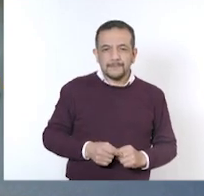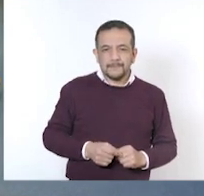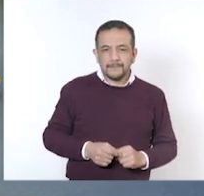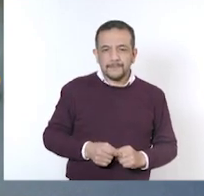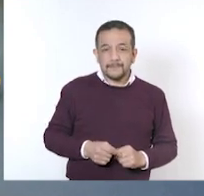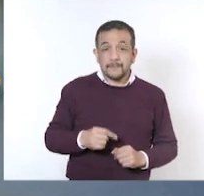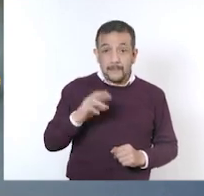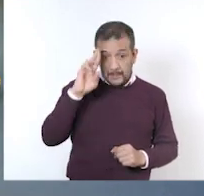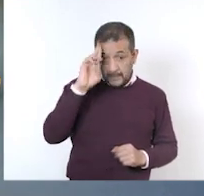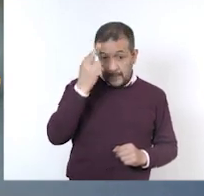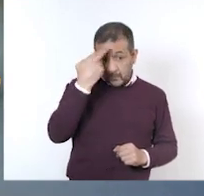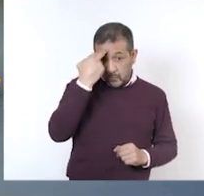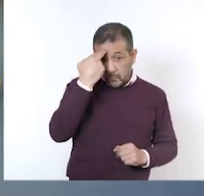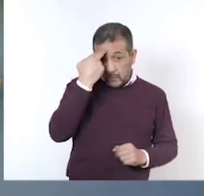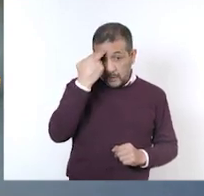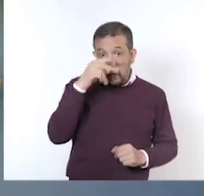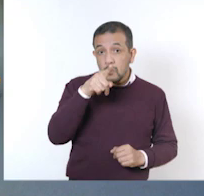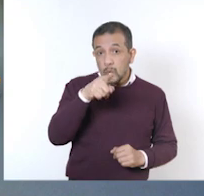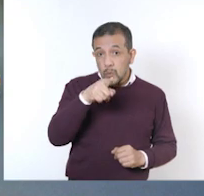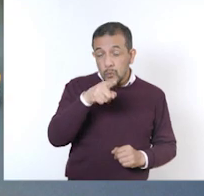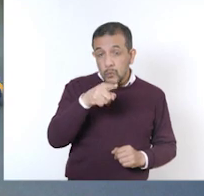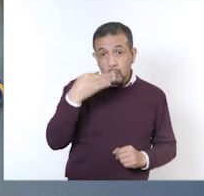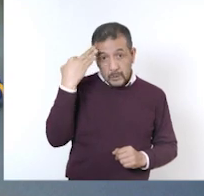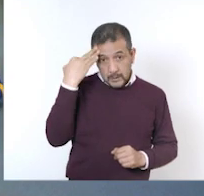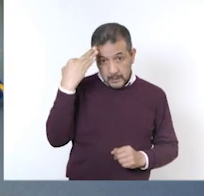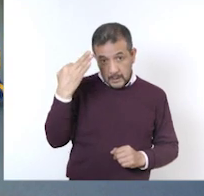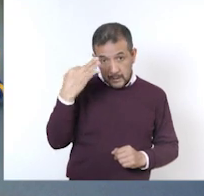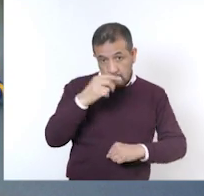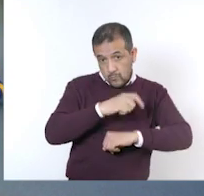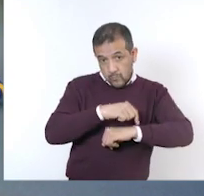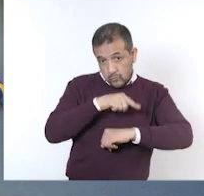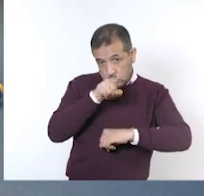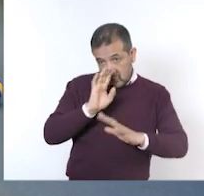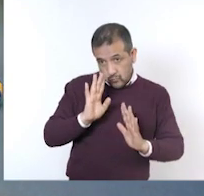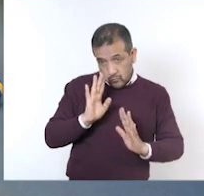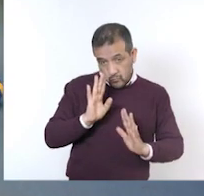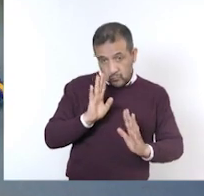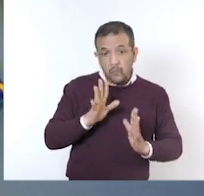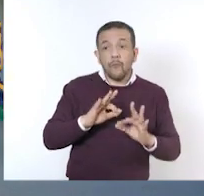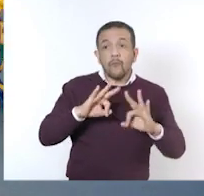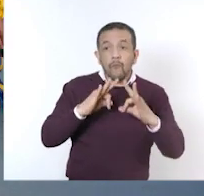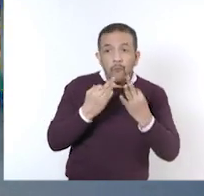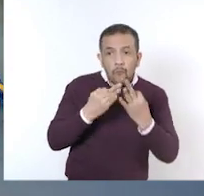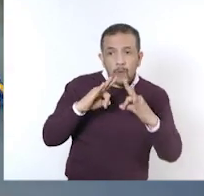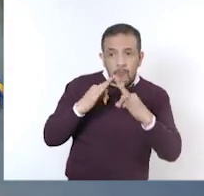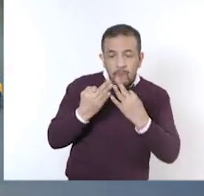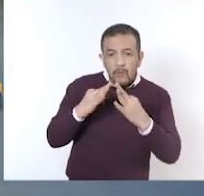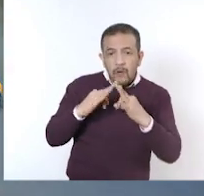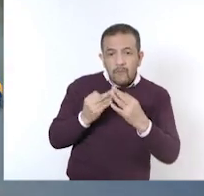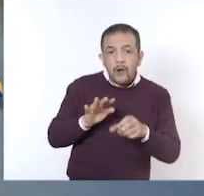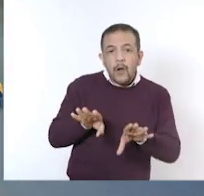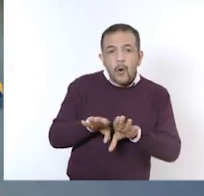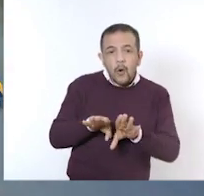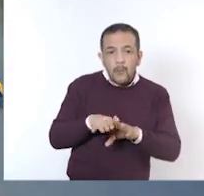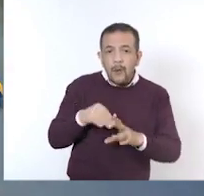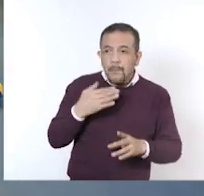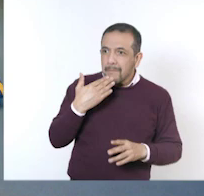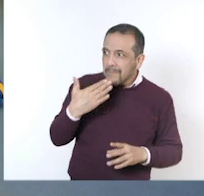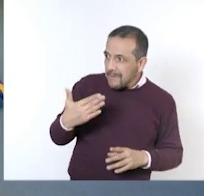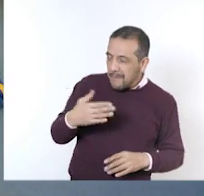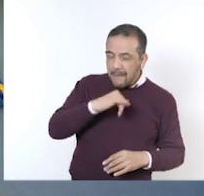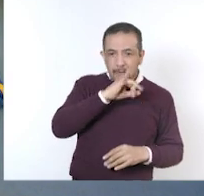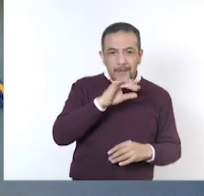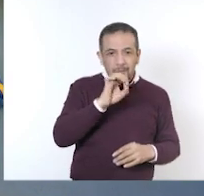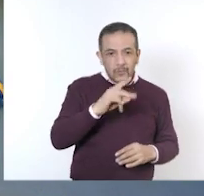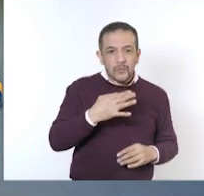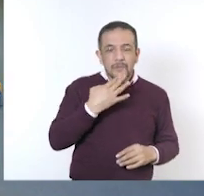Gracias. Recuerda vamos, que suave. Este es el tiempo que tú tienes para ver cuál es la mejor manera. Muy